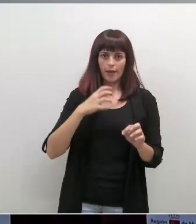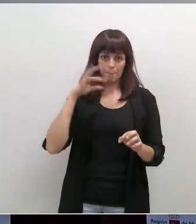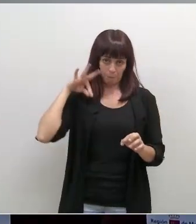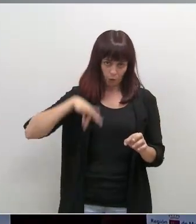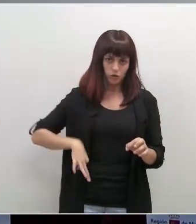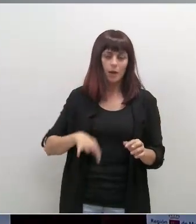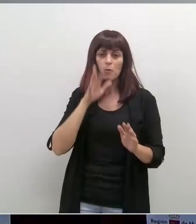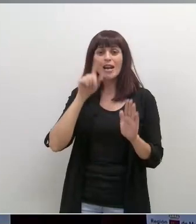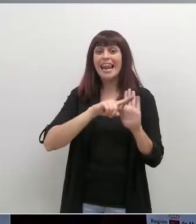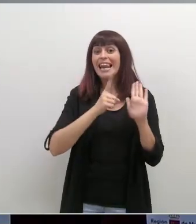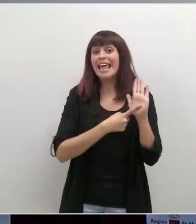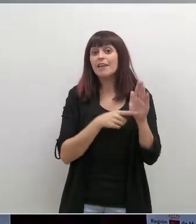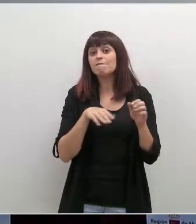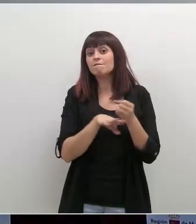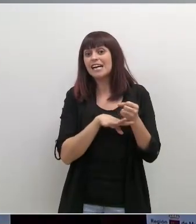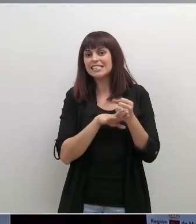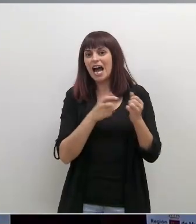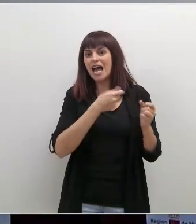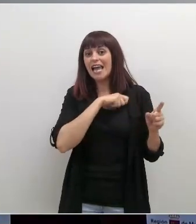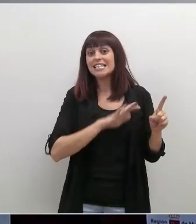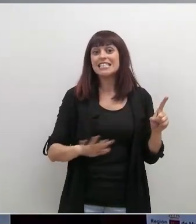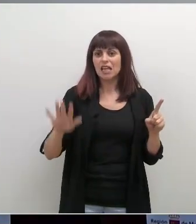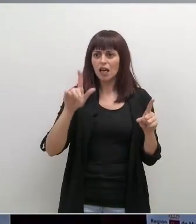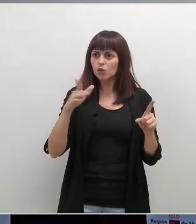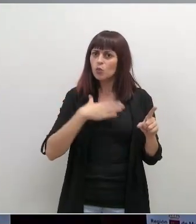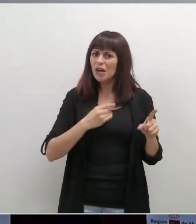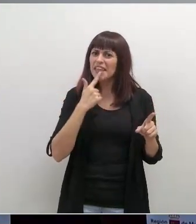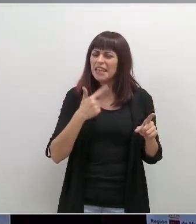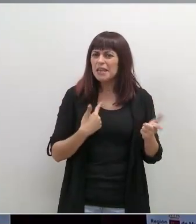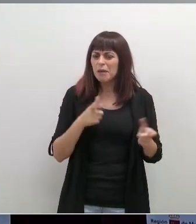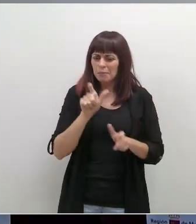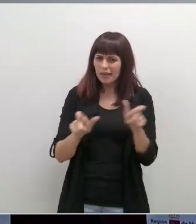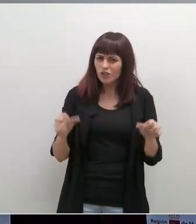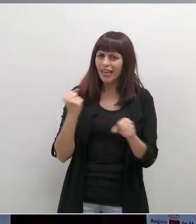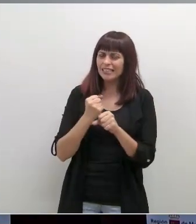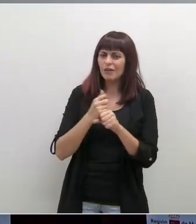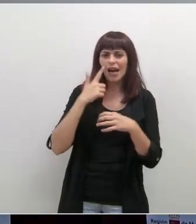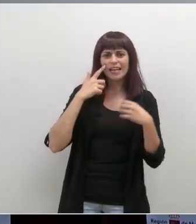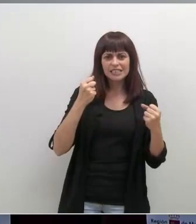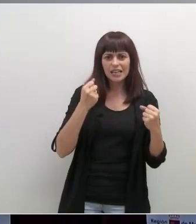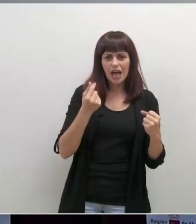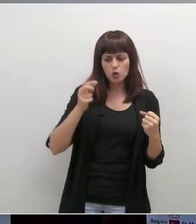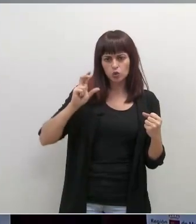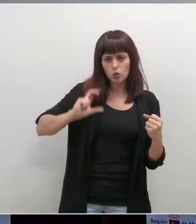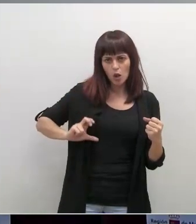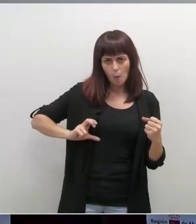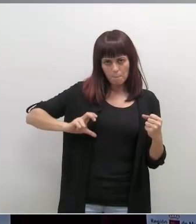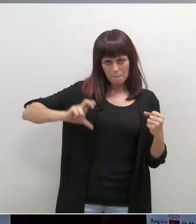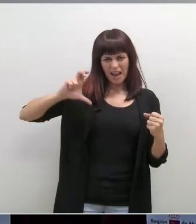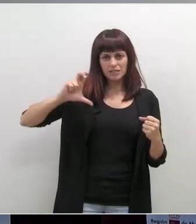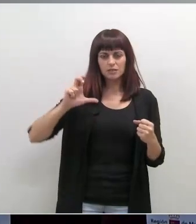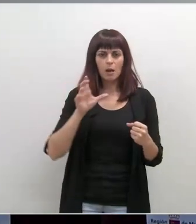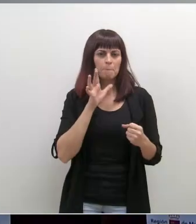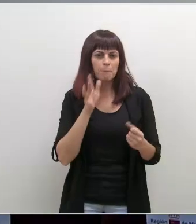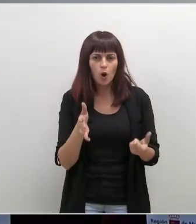estatal. Preguntan también si puede decirnos por qué habría que subir el sueldo al personal sanitario, aunque no todo está dedicado a coronavirus, y